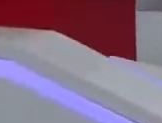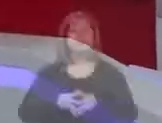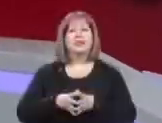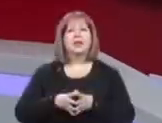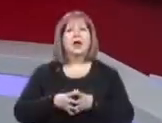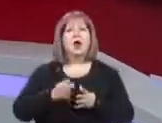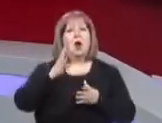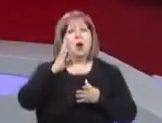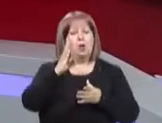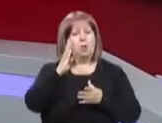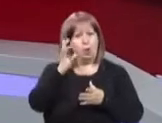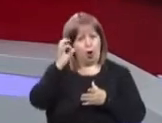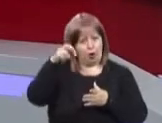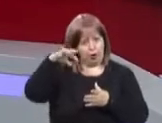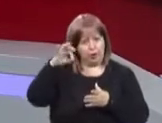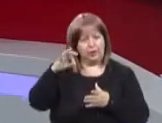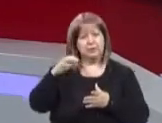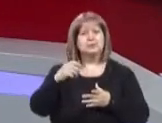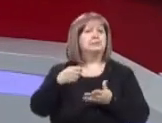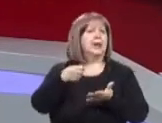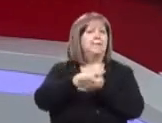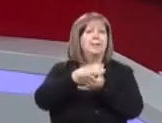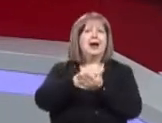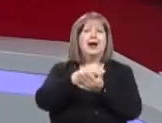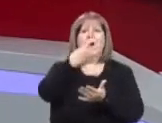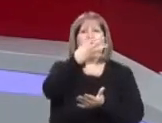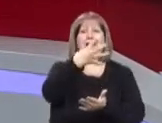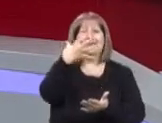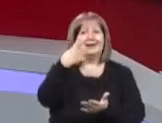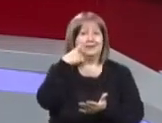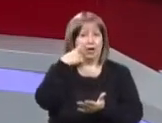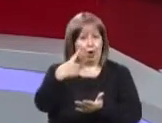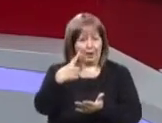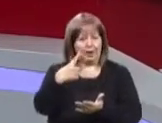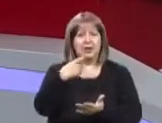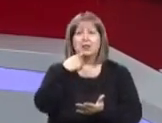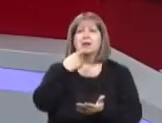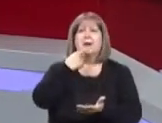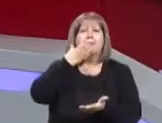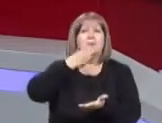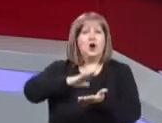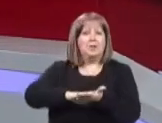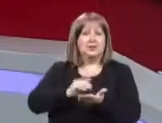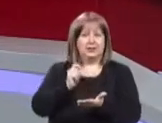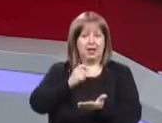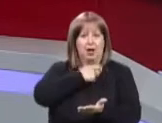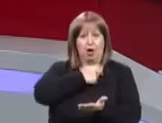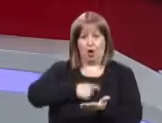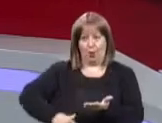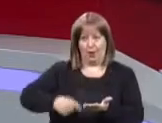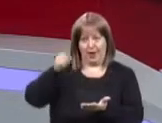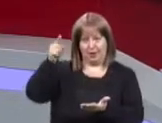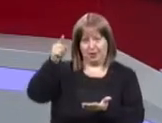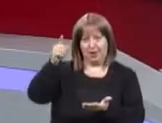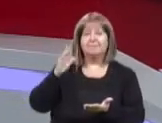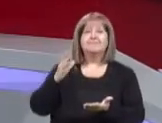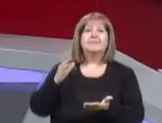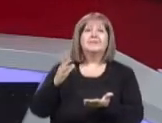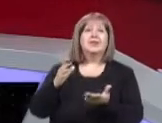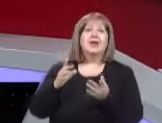Un bono de 45 mil pesos es lo que de alguna manera ha empezado a prometer el gobierno y por supuesto ha generado mucha insistencia de